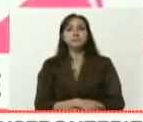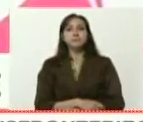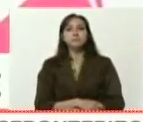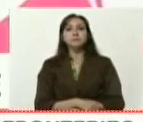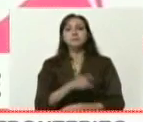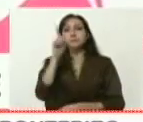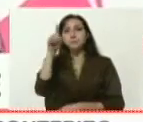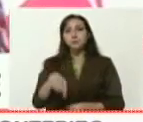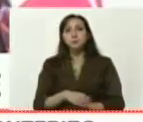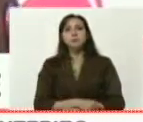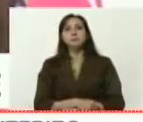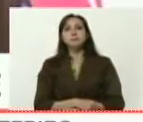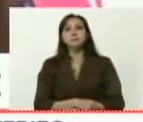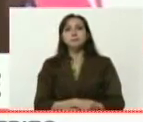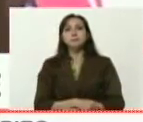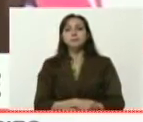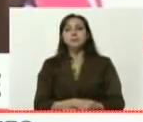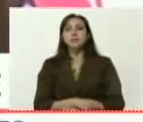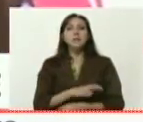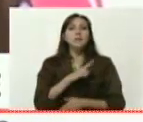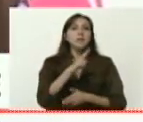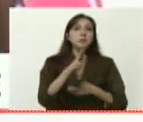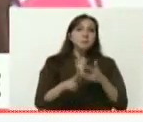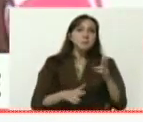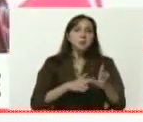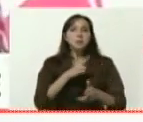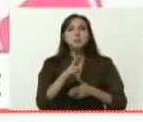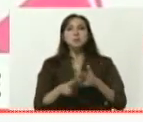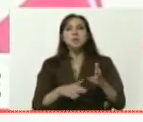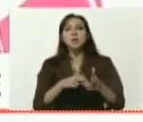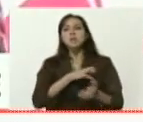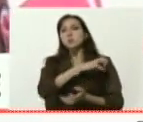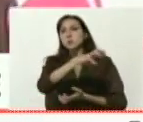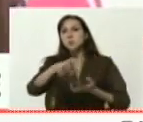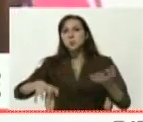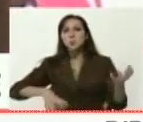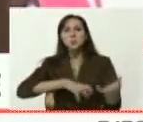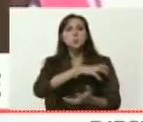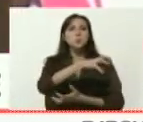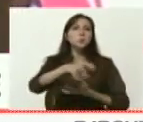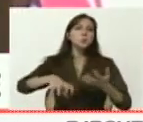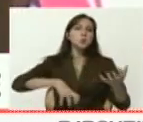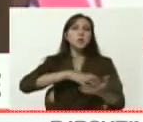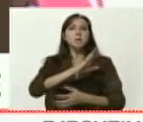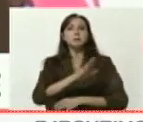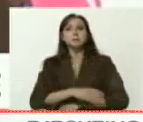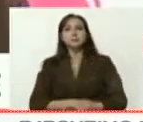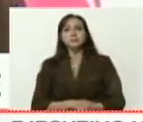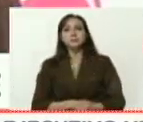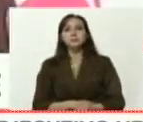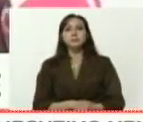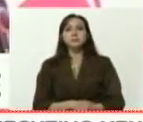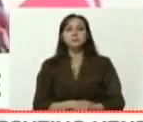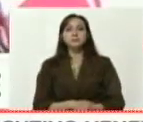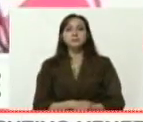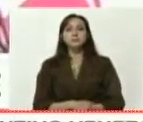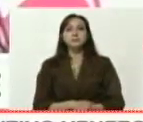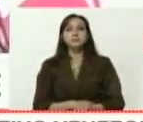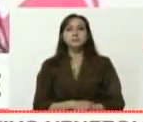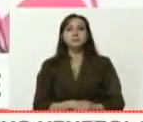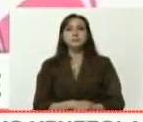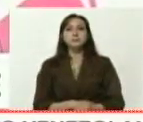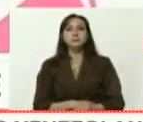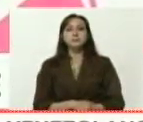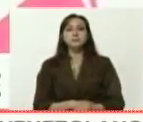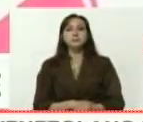calles en el metro de Caracas. Mike Pompeo hace una gira relámpago